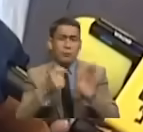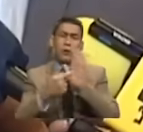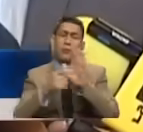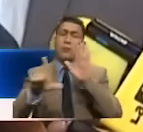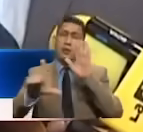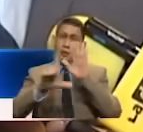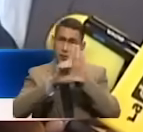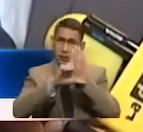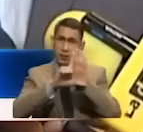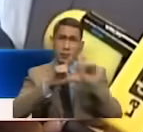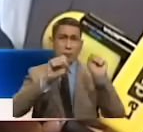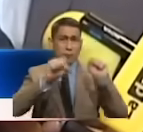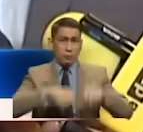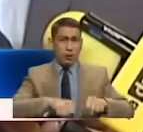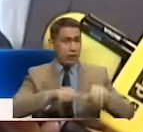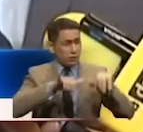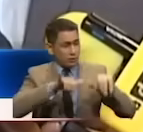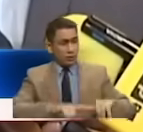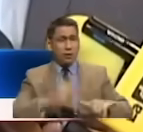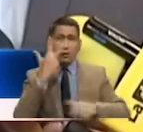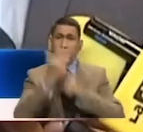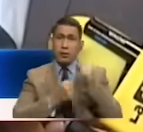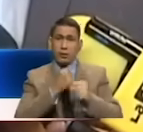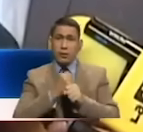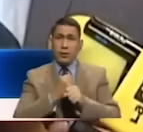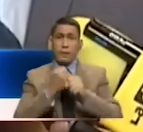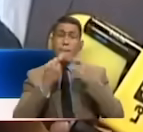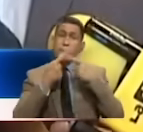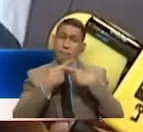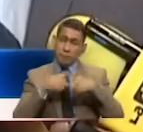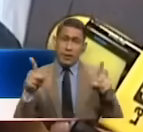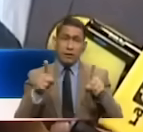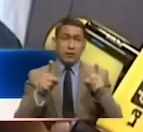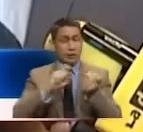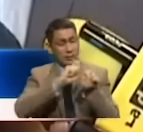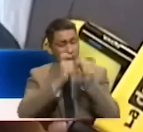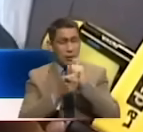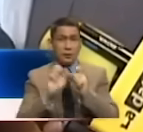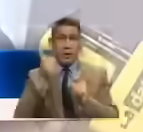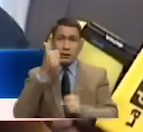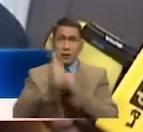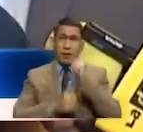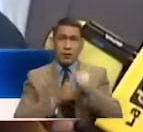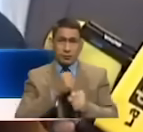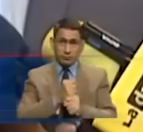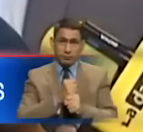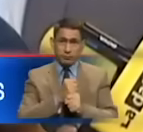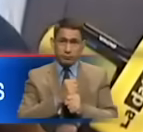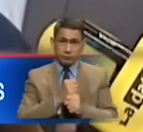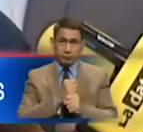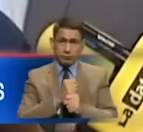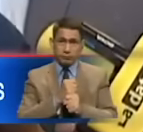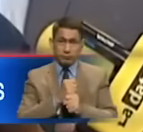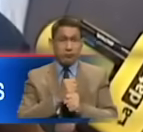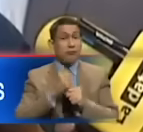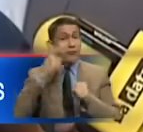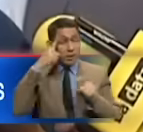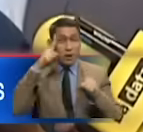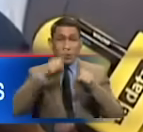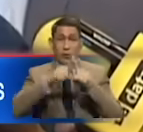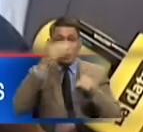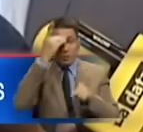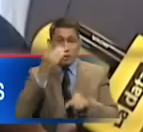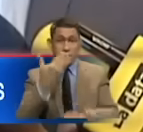son 3 años. Nosotros vamos a extender a 10 años. Esto va de la la mano con el decreto ejecutivo que comienza con